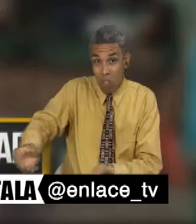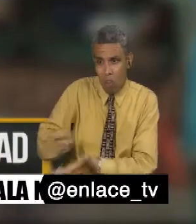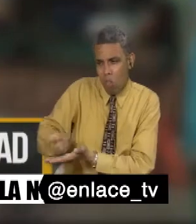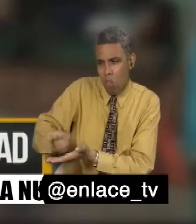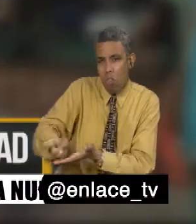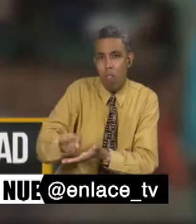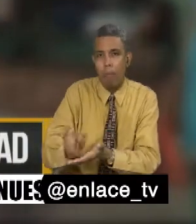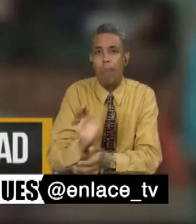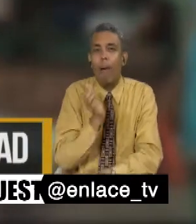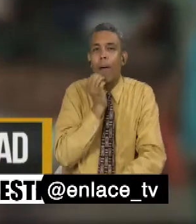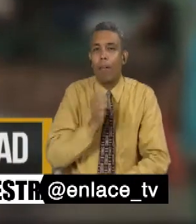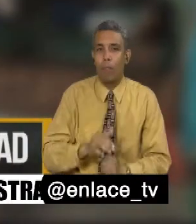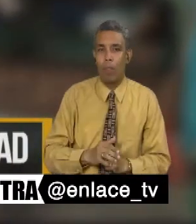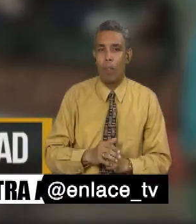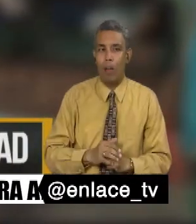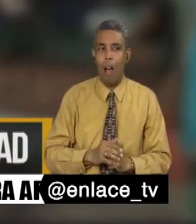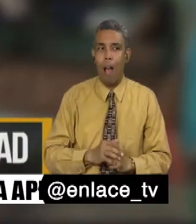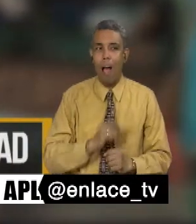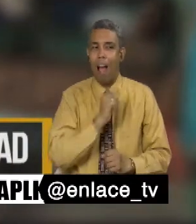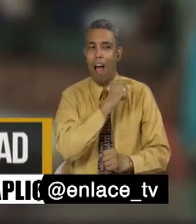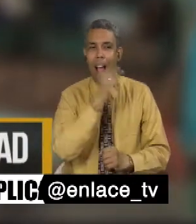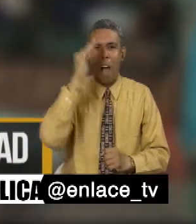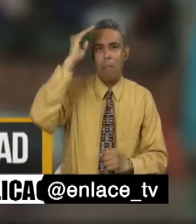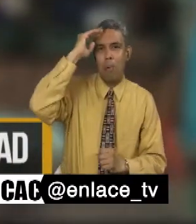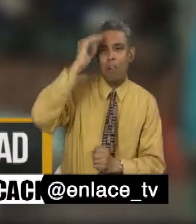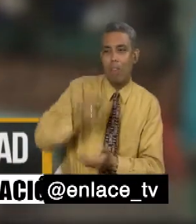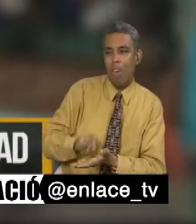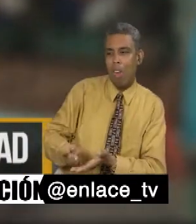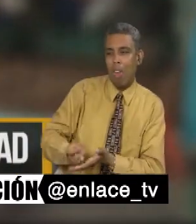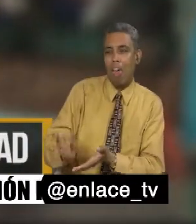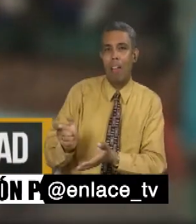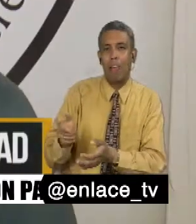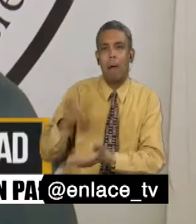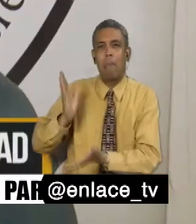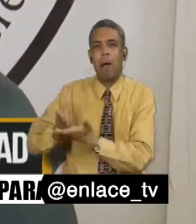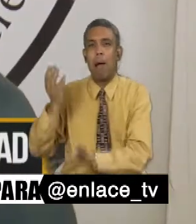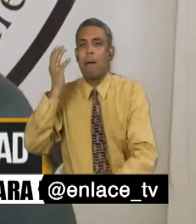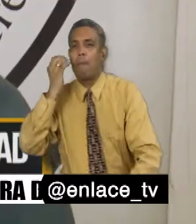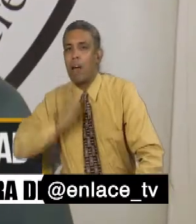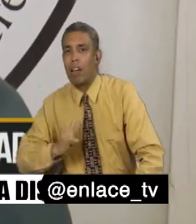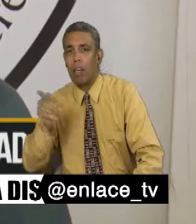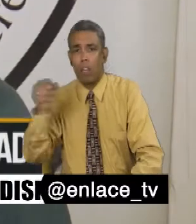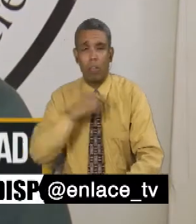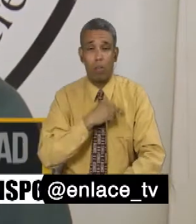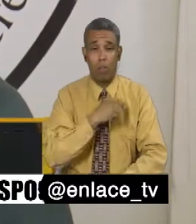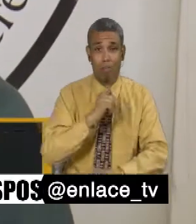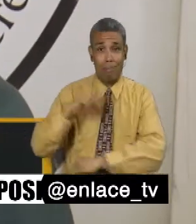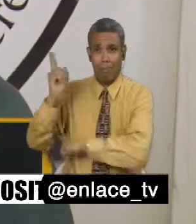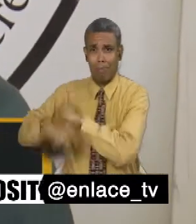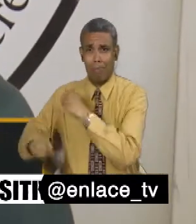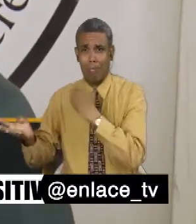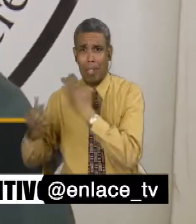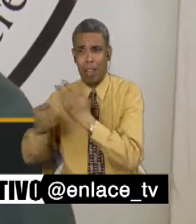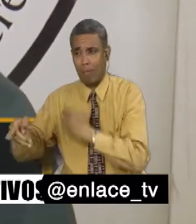hay una medida que haga que estos menores de edad paguen por estos actos delincuenciales. Igualmente,